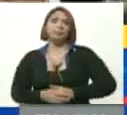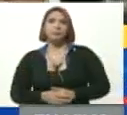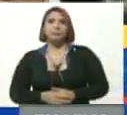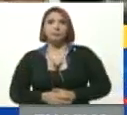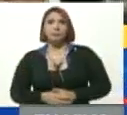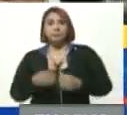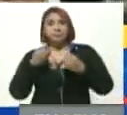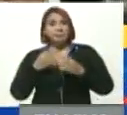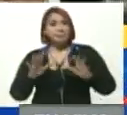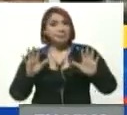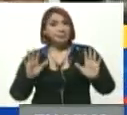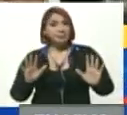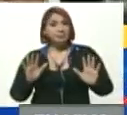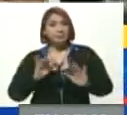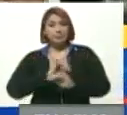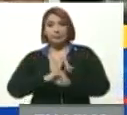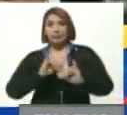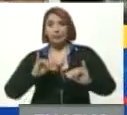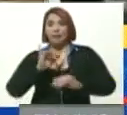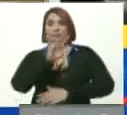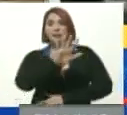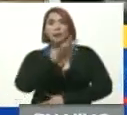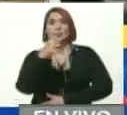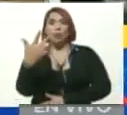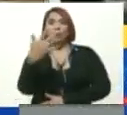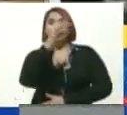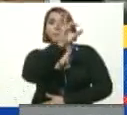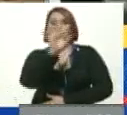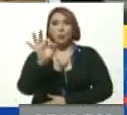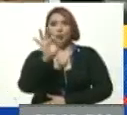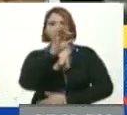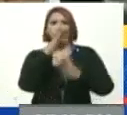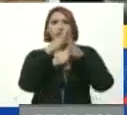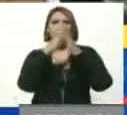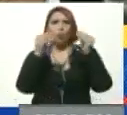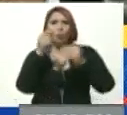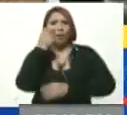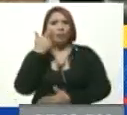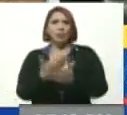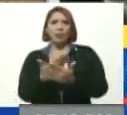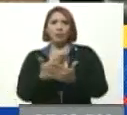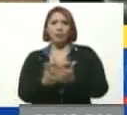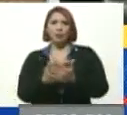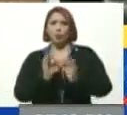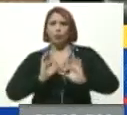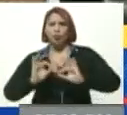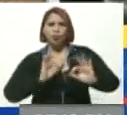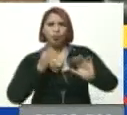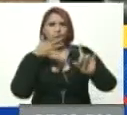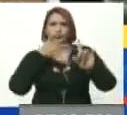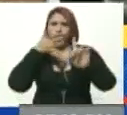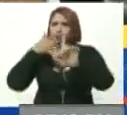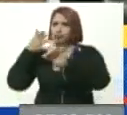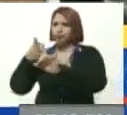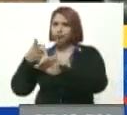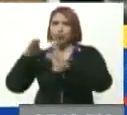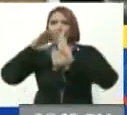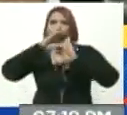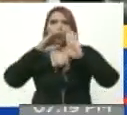Bueno, ya llevamos el 53% de los testigos entrenados en los